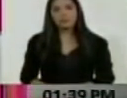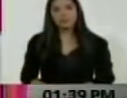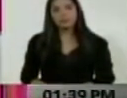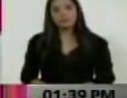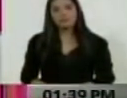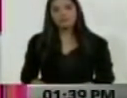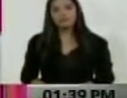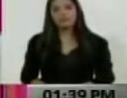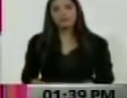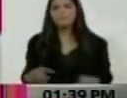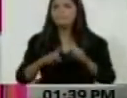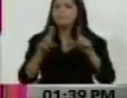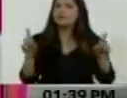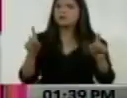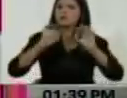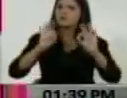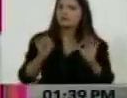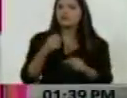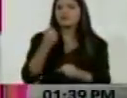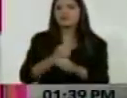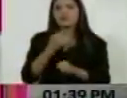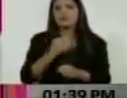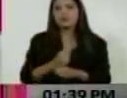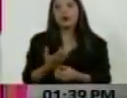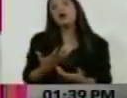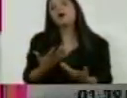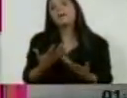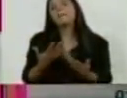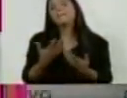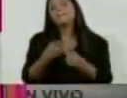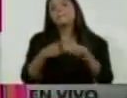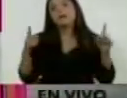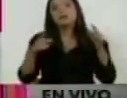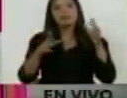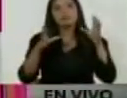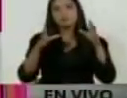Pónganlo en la doctrina de manera expresa